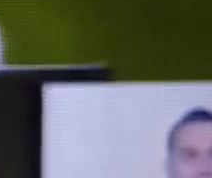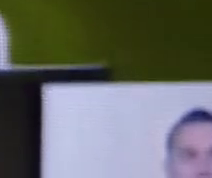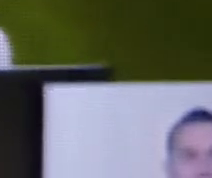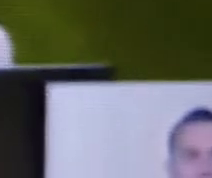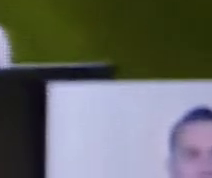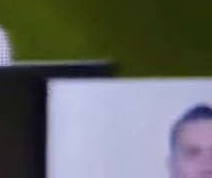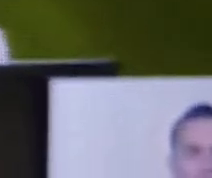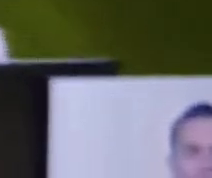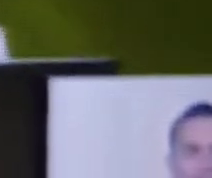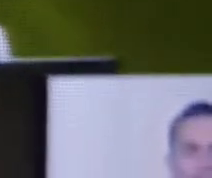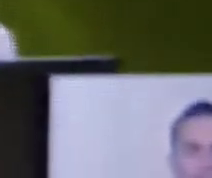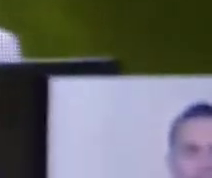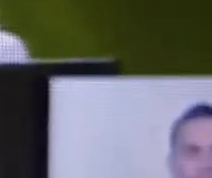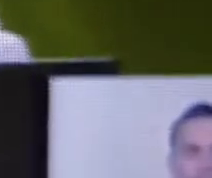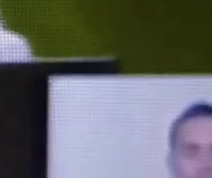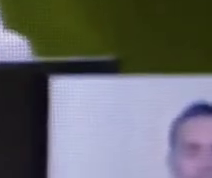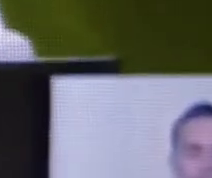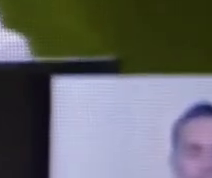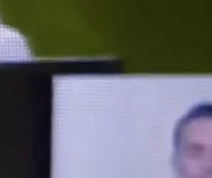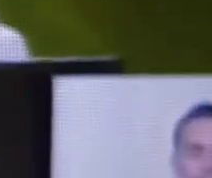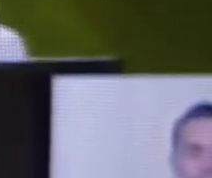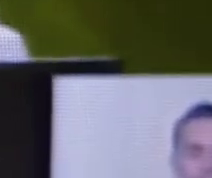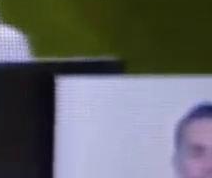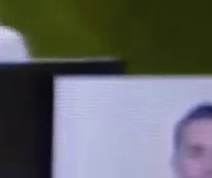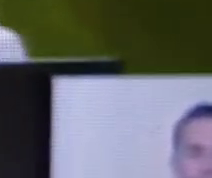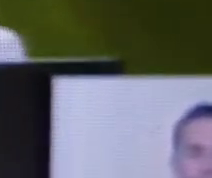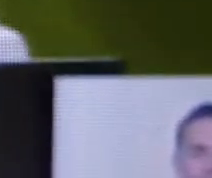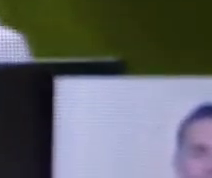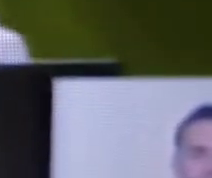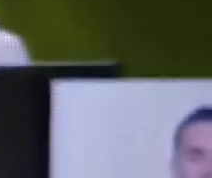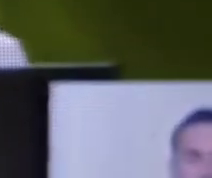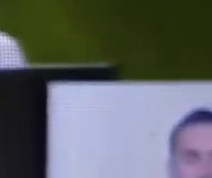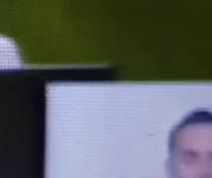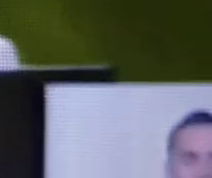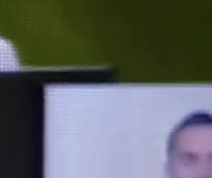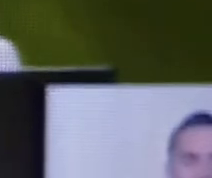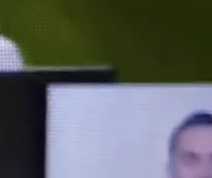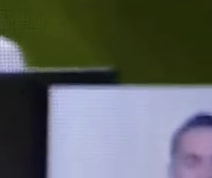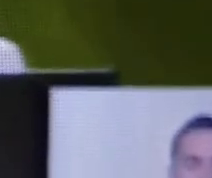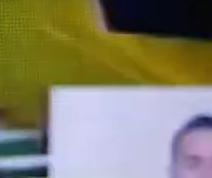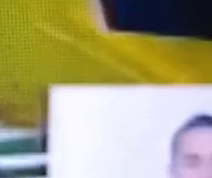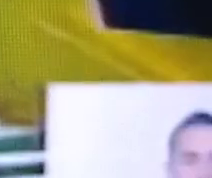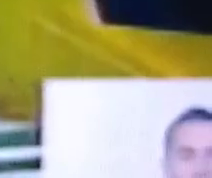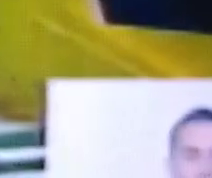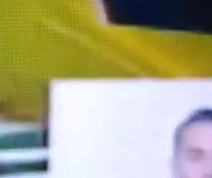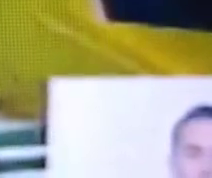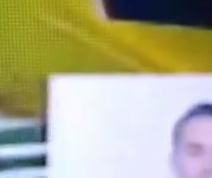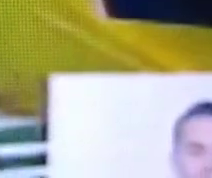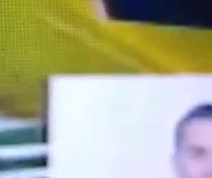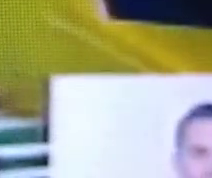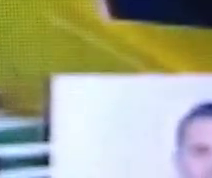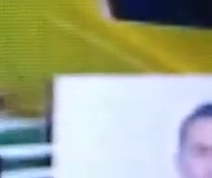On behalf of the General Assembly, I wish to thank the President of the Republic of El Salvador for the statement just made.